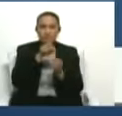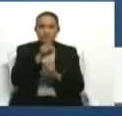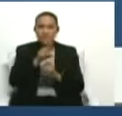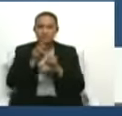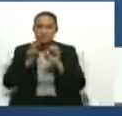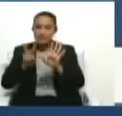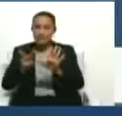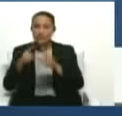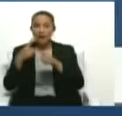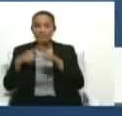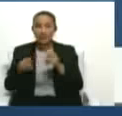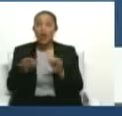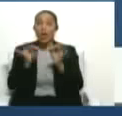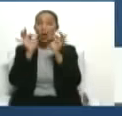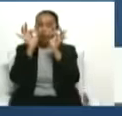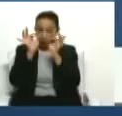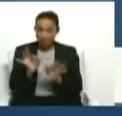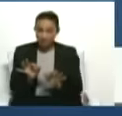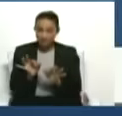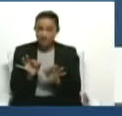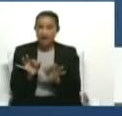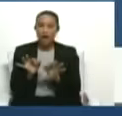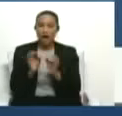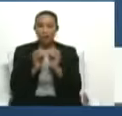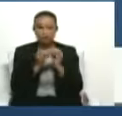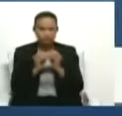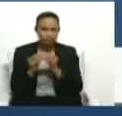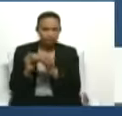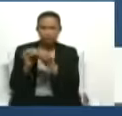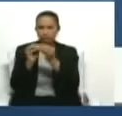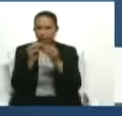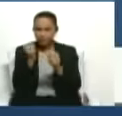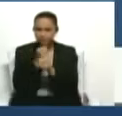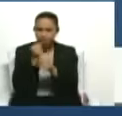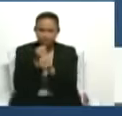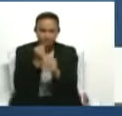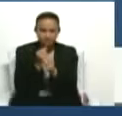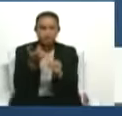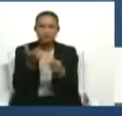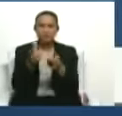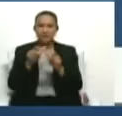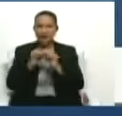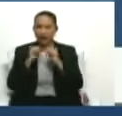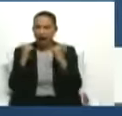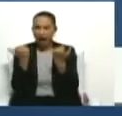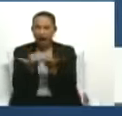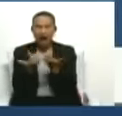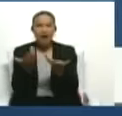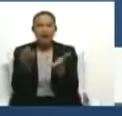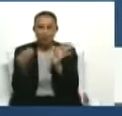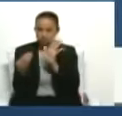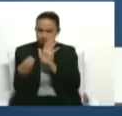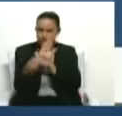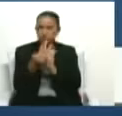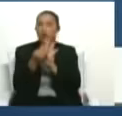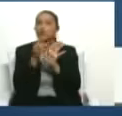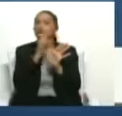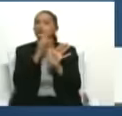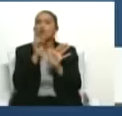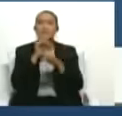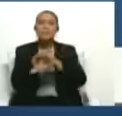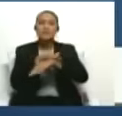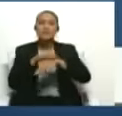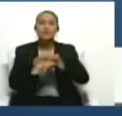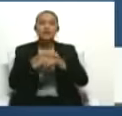estructural, de manera sistematizada, con seguimiento en sala situacional, con el nombre del Ministerio Público Va a tu Comunidad a partir